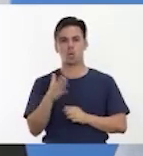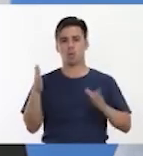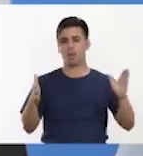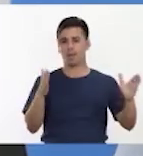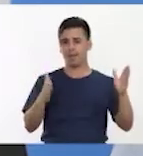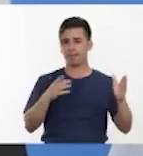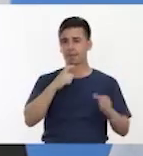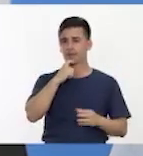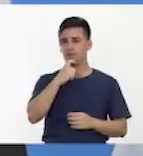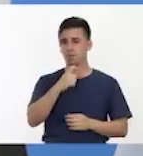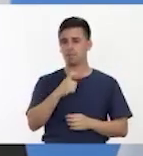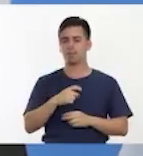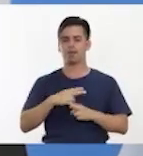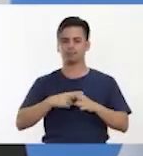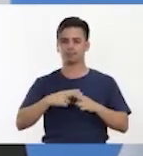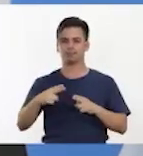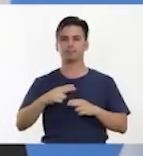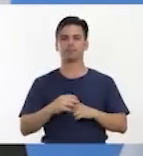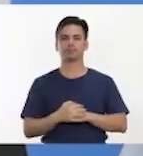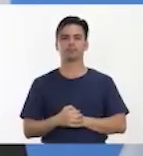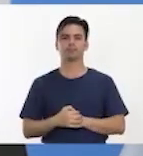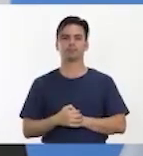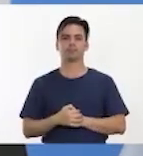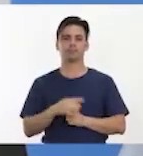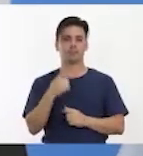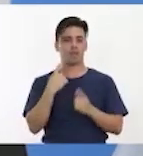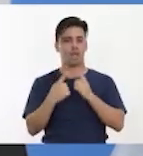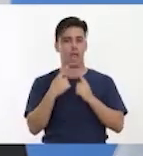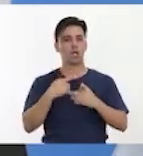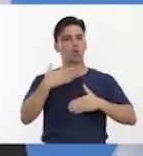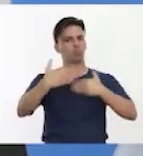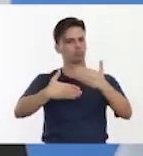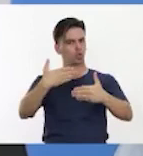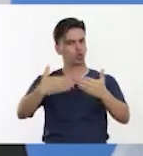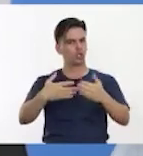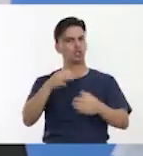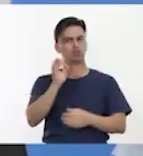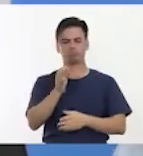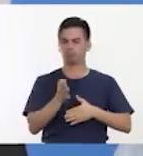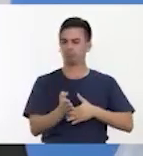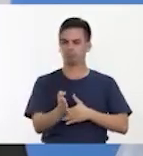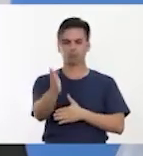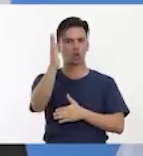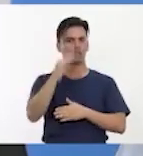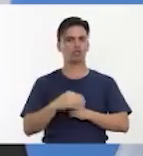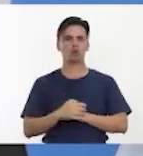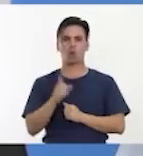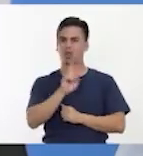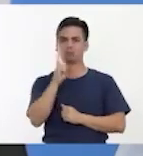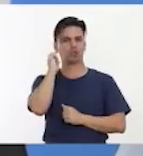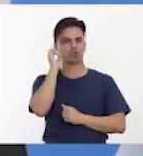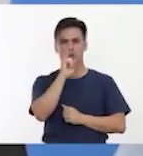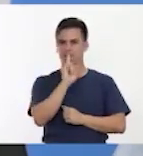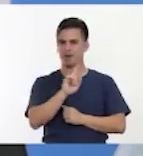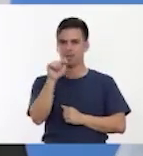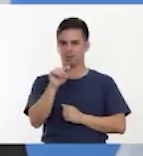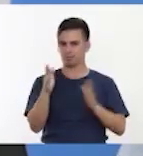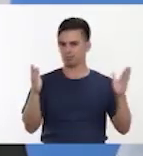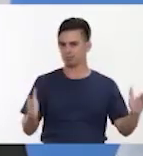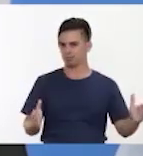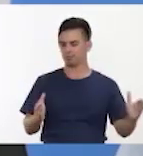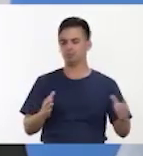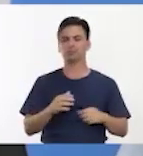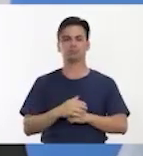la complejidad de este proceso histórico, proceso que continúa, que no ha acabado. Las próximas etapas las